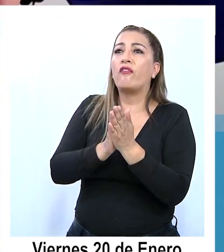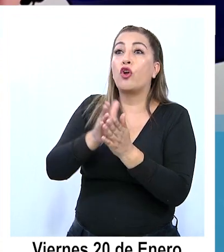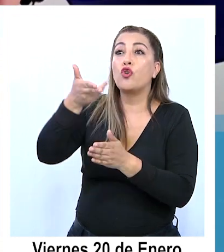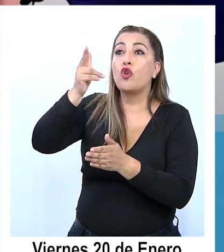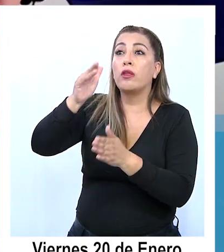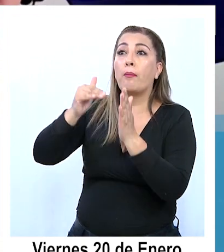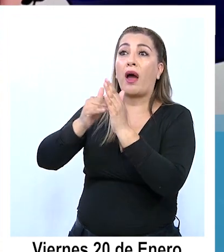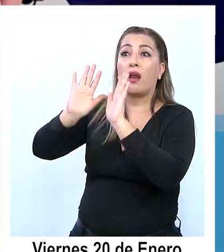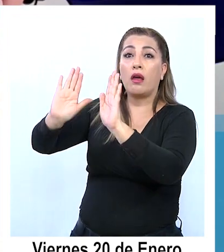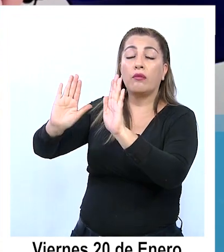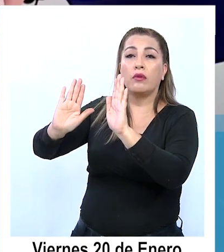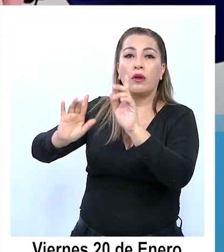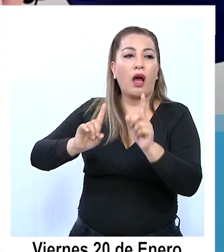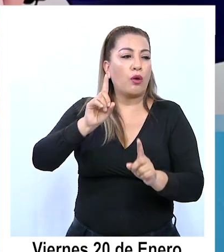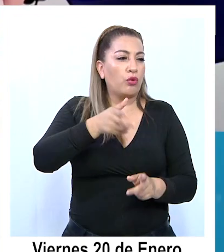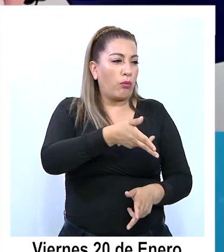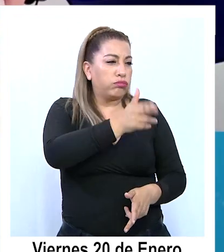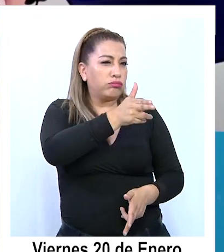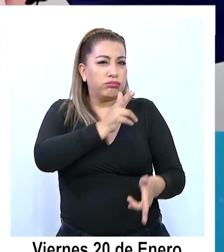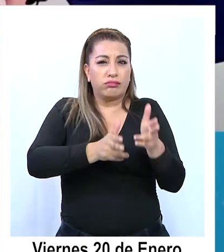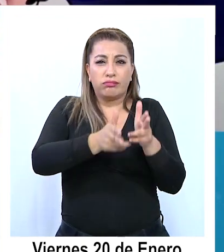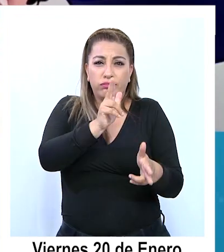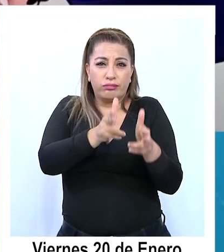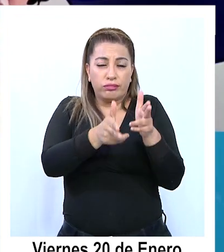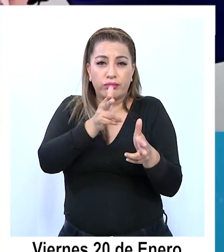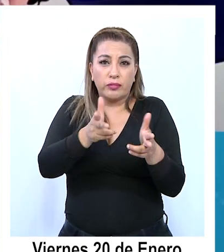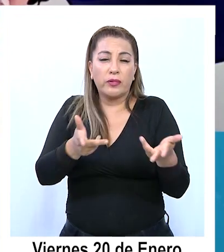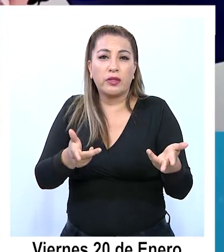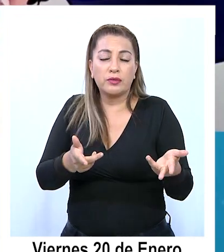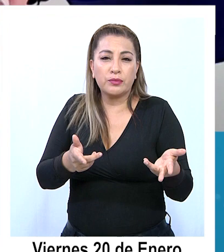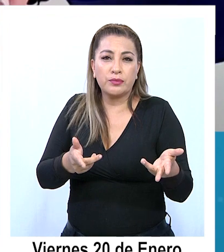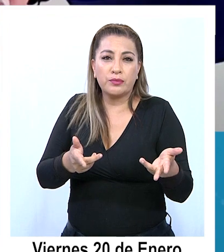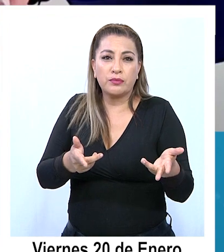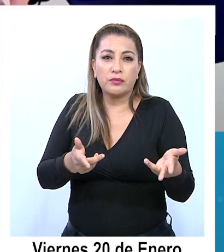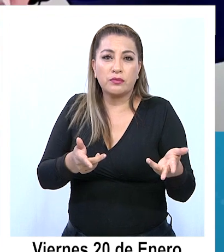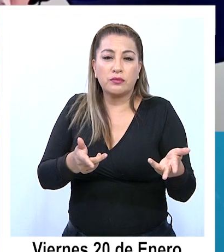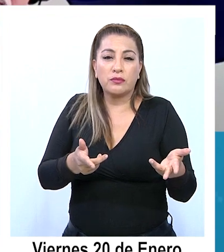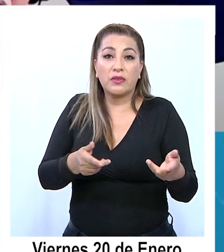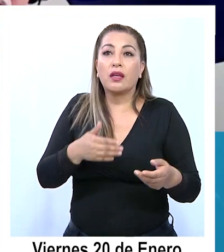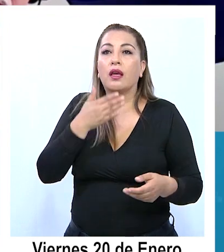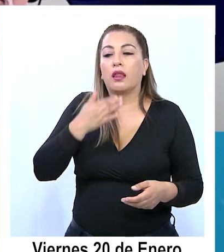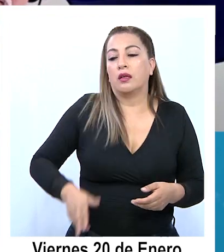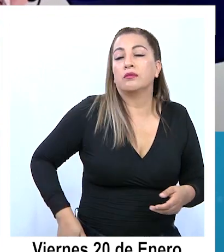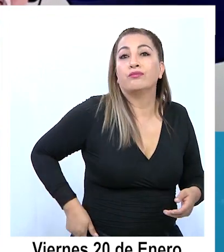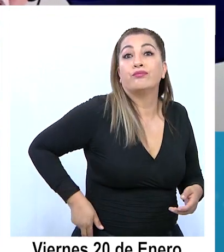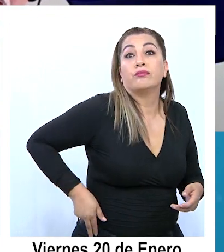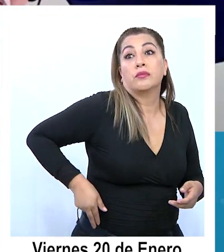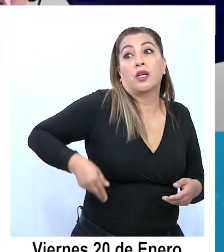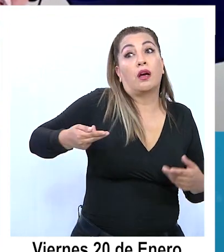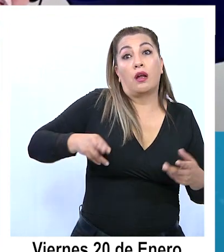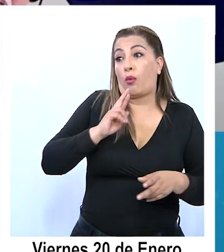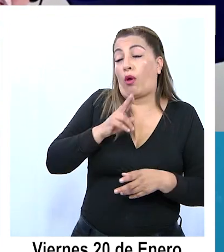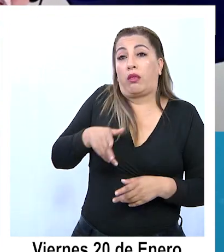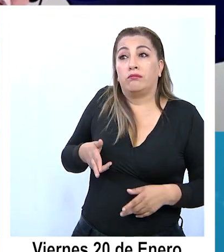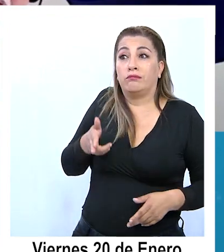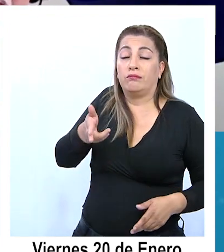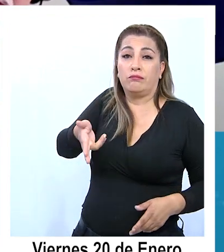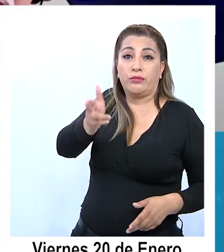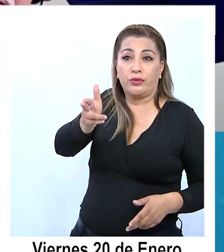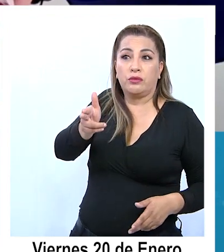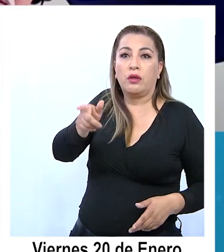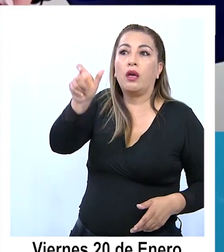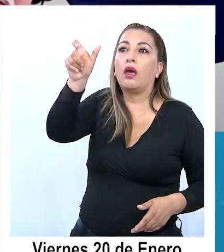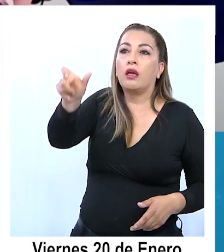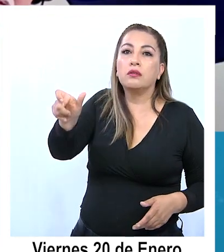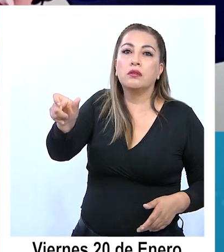no pasó nada, siguieron siendo atacados con armamento de guerra, este cabo contestó y mató a una persona. Mm. Ese cabo